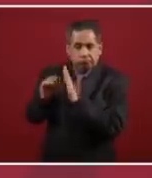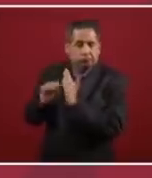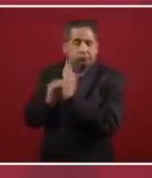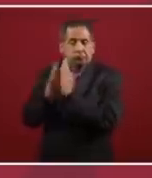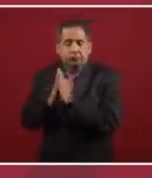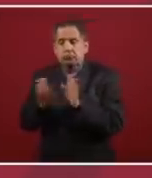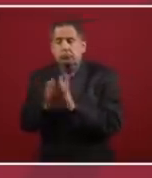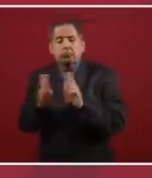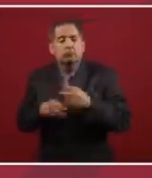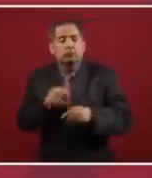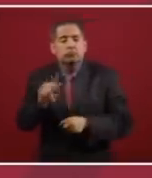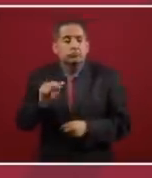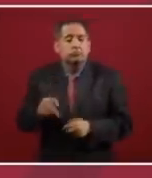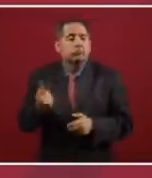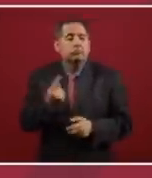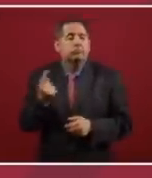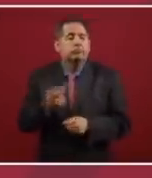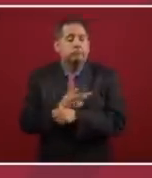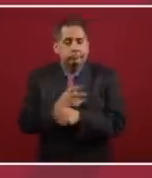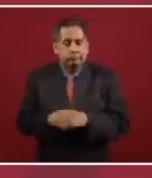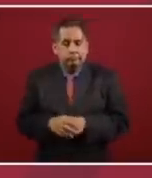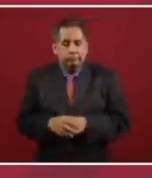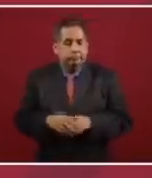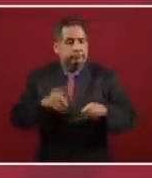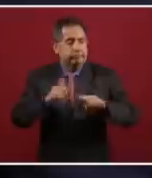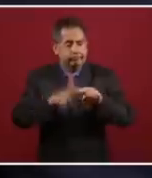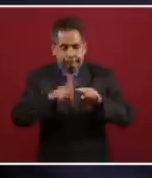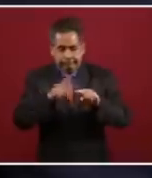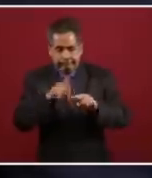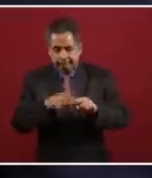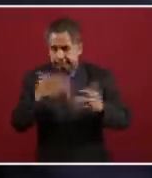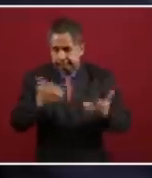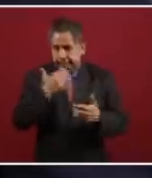cómo van, quién es quién